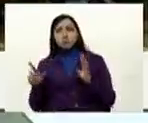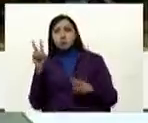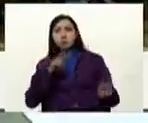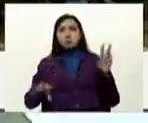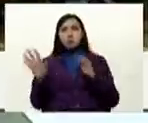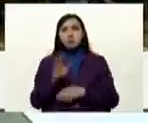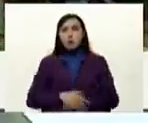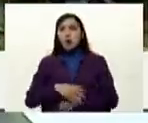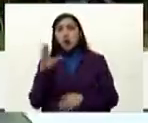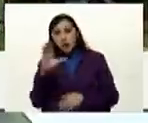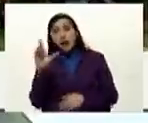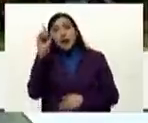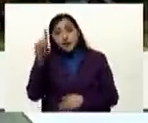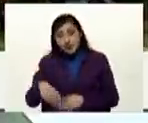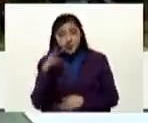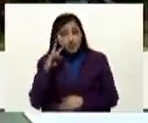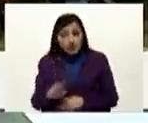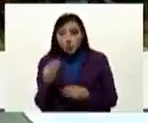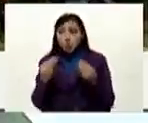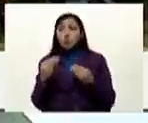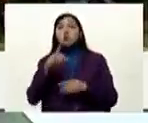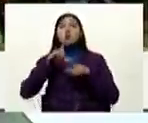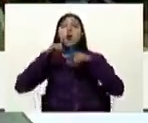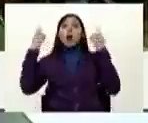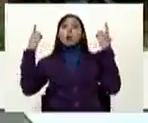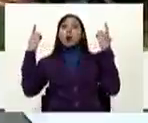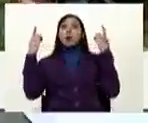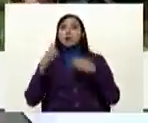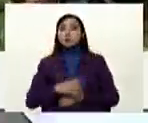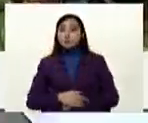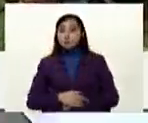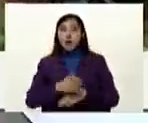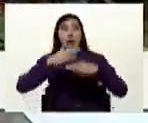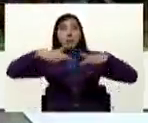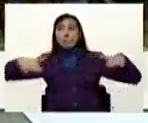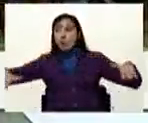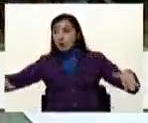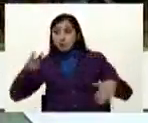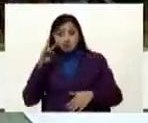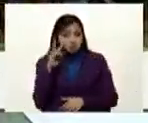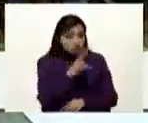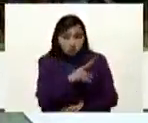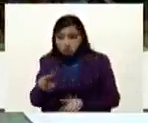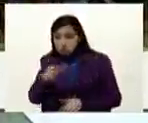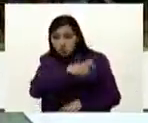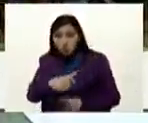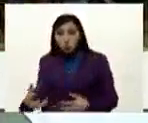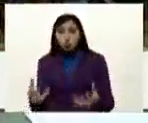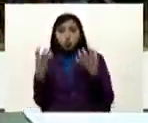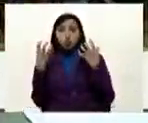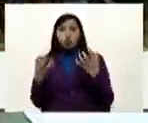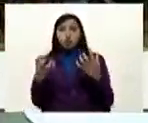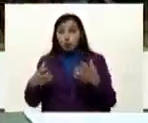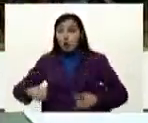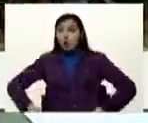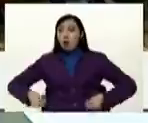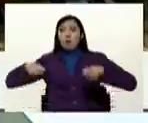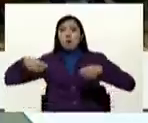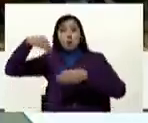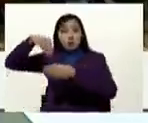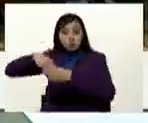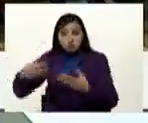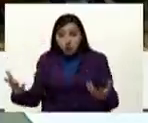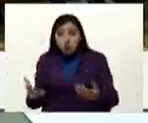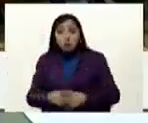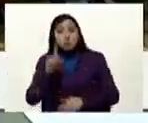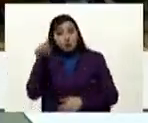movimiento en Caracas, mucho movimiento en La Guaira, en las playas, en los mercados, mucho movimiento en los bulevares, en